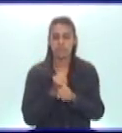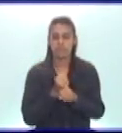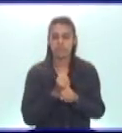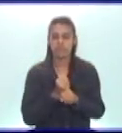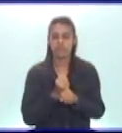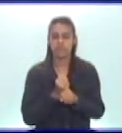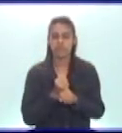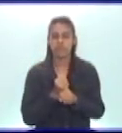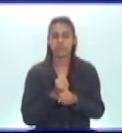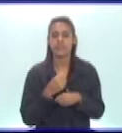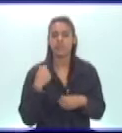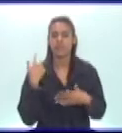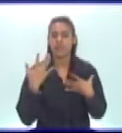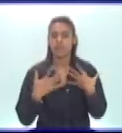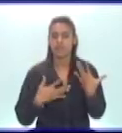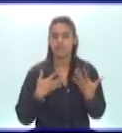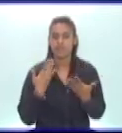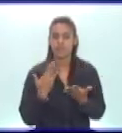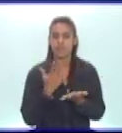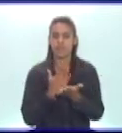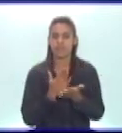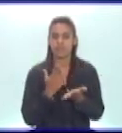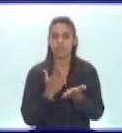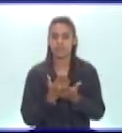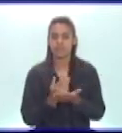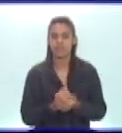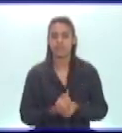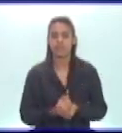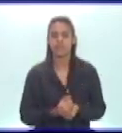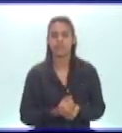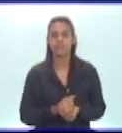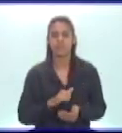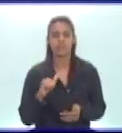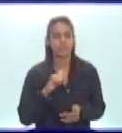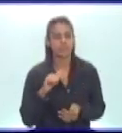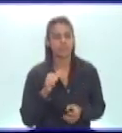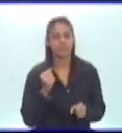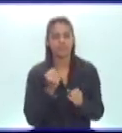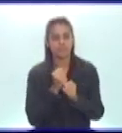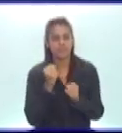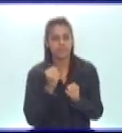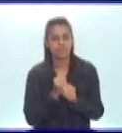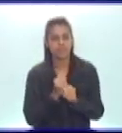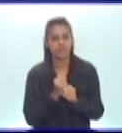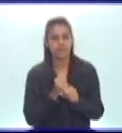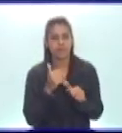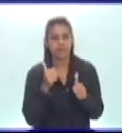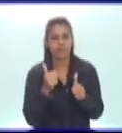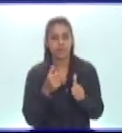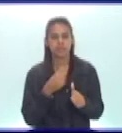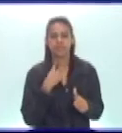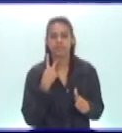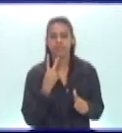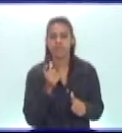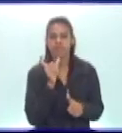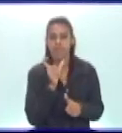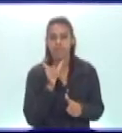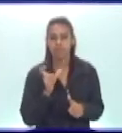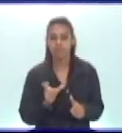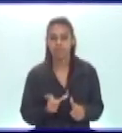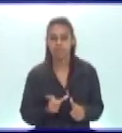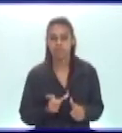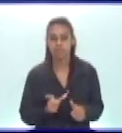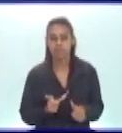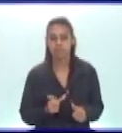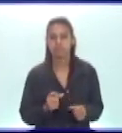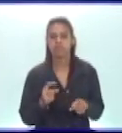la actividad docente televisiva. Aquí tenemos que trabajar con el niño sin descuidar ese vocabulario que se ha trabajado